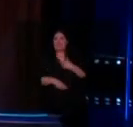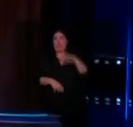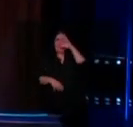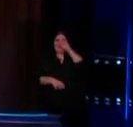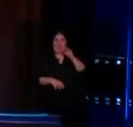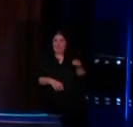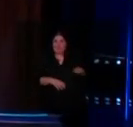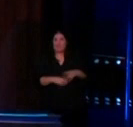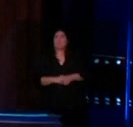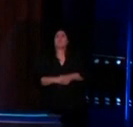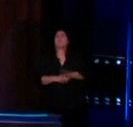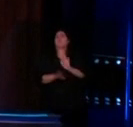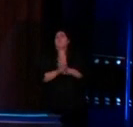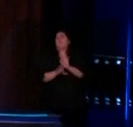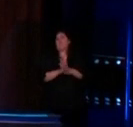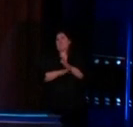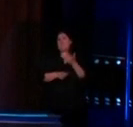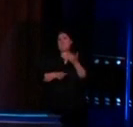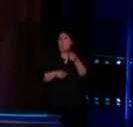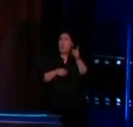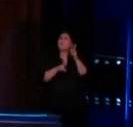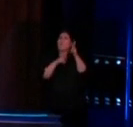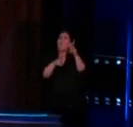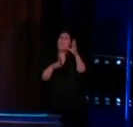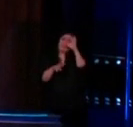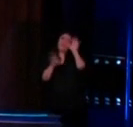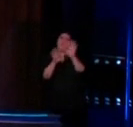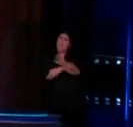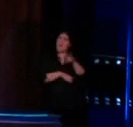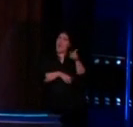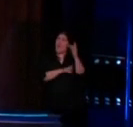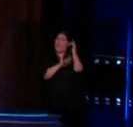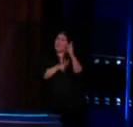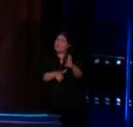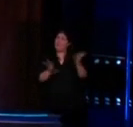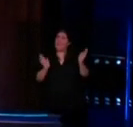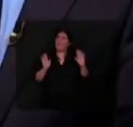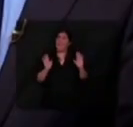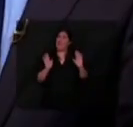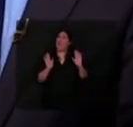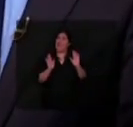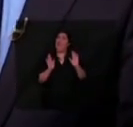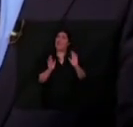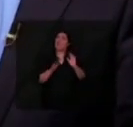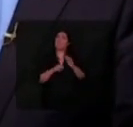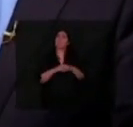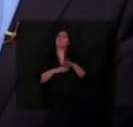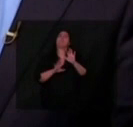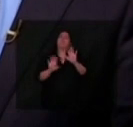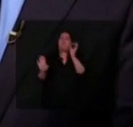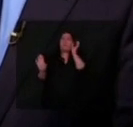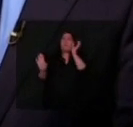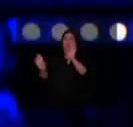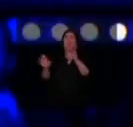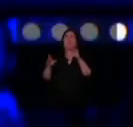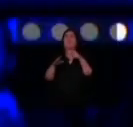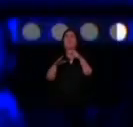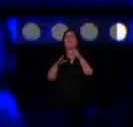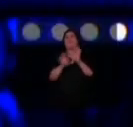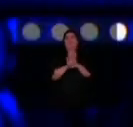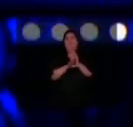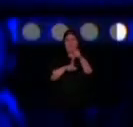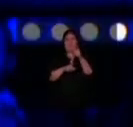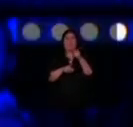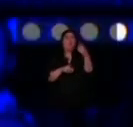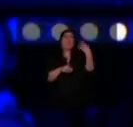estaba atrás acompañándolo, lo cual se podía ver o chequear a través de las redes sociales cómo a medida